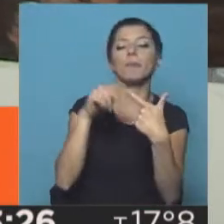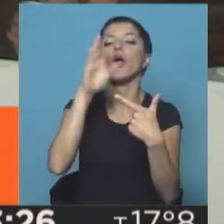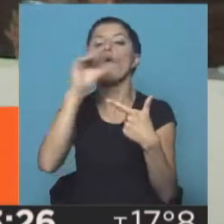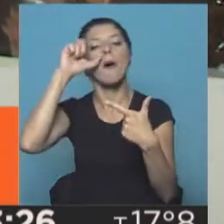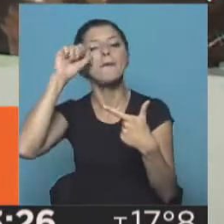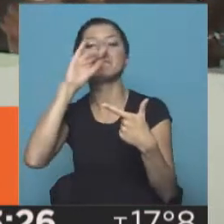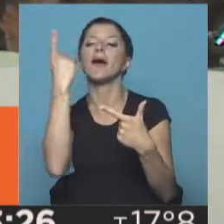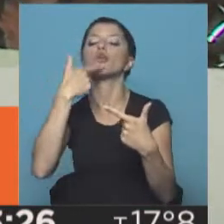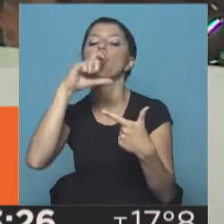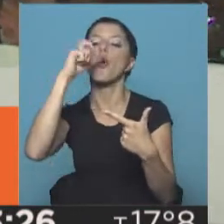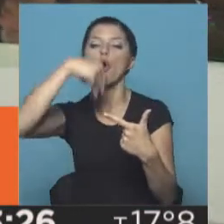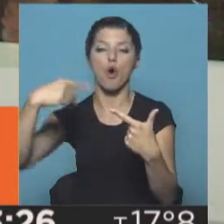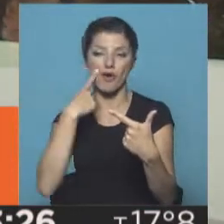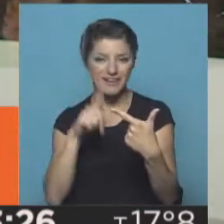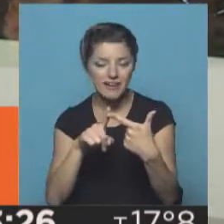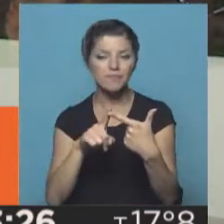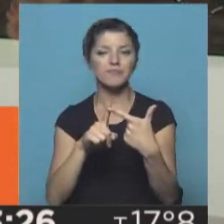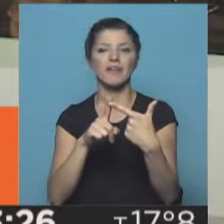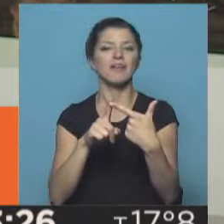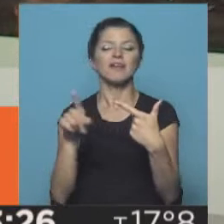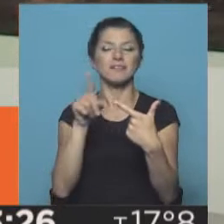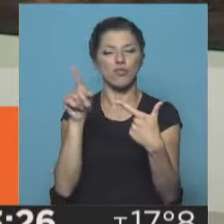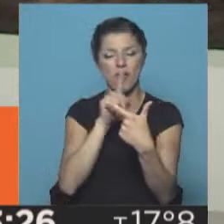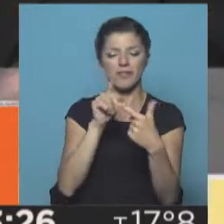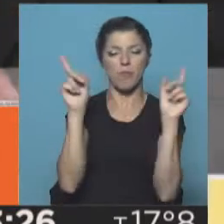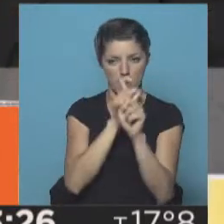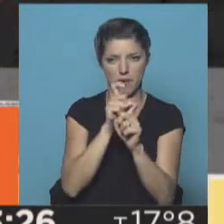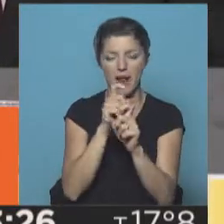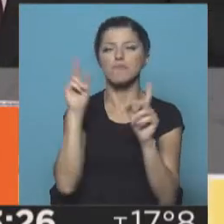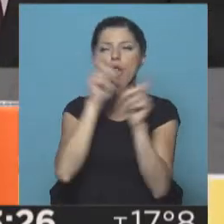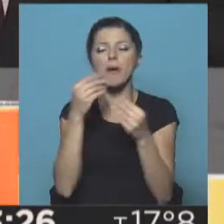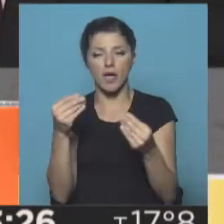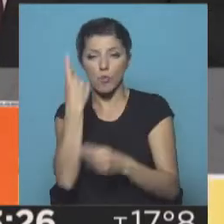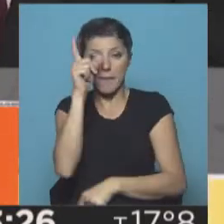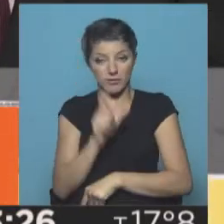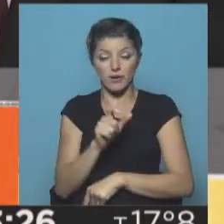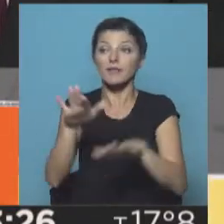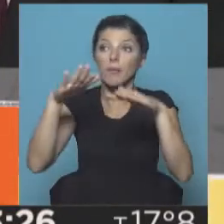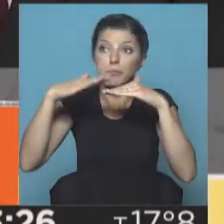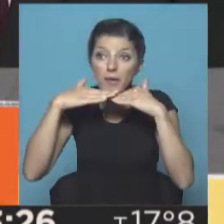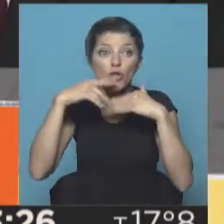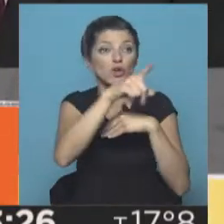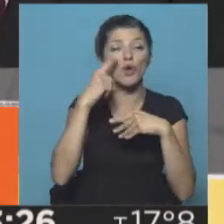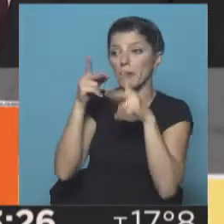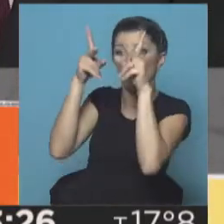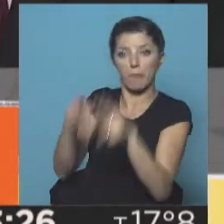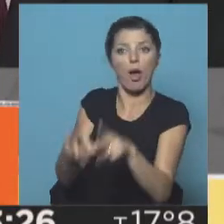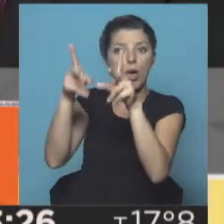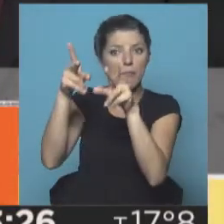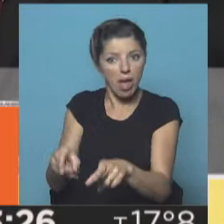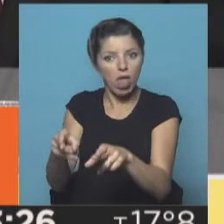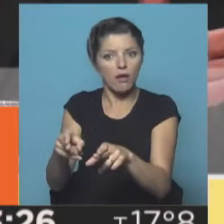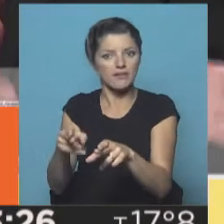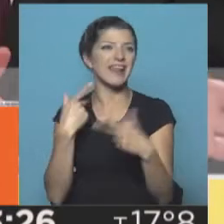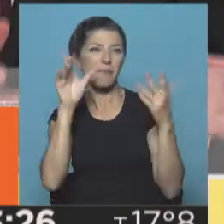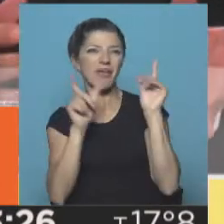aplaude ese tipo de intervenciones y que en cierto modo está aupando a un candidato que en este caso se burla de Alicia Machado,